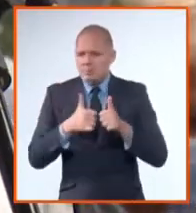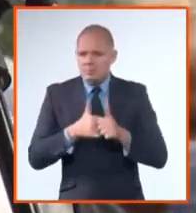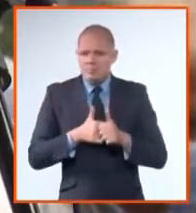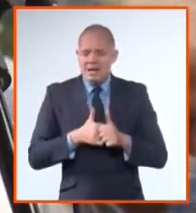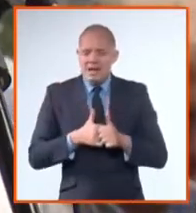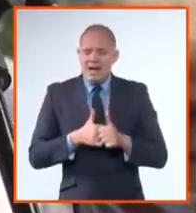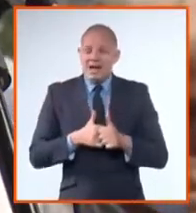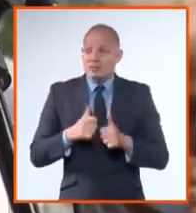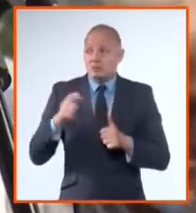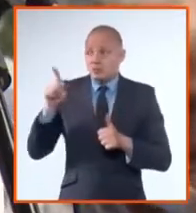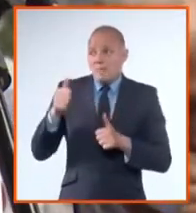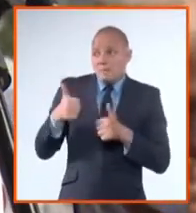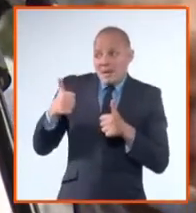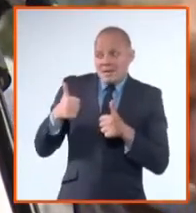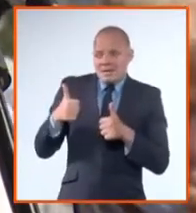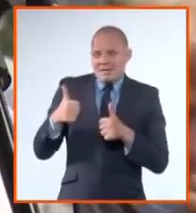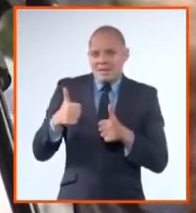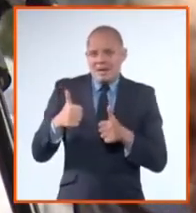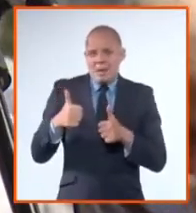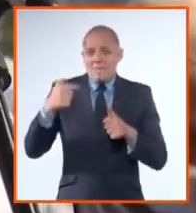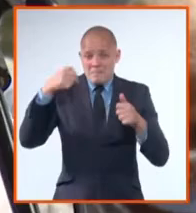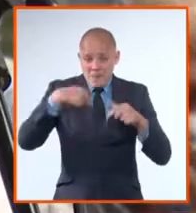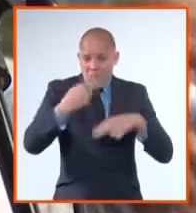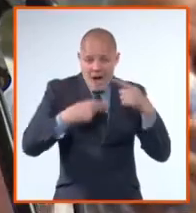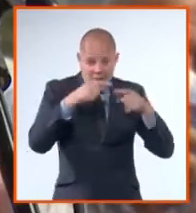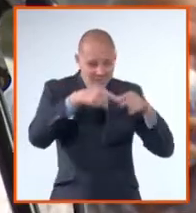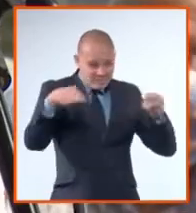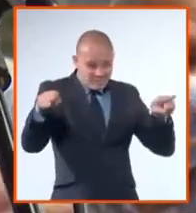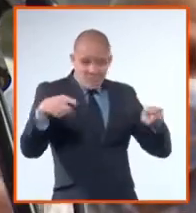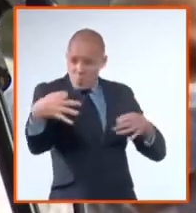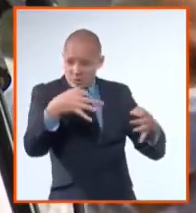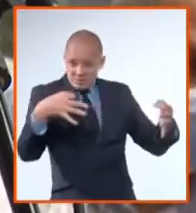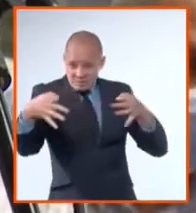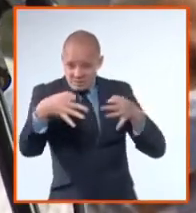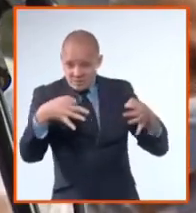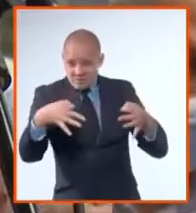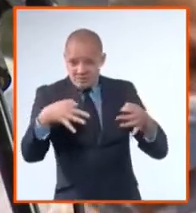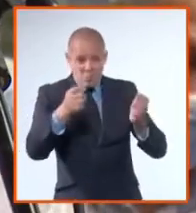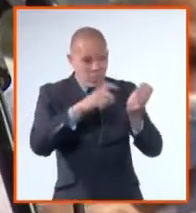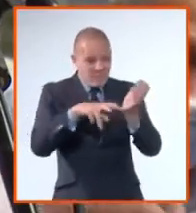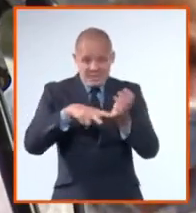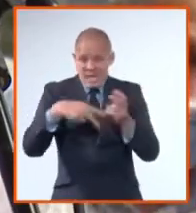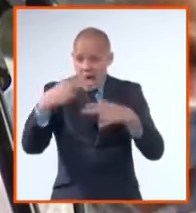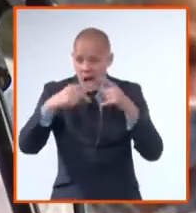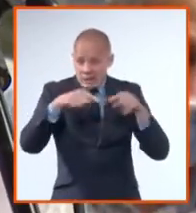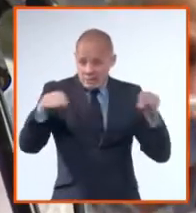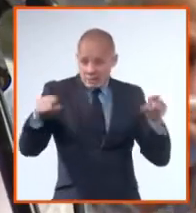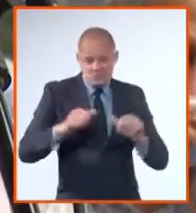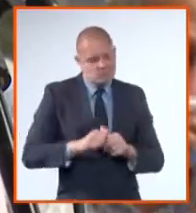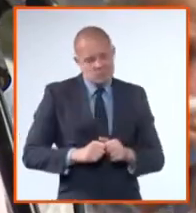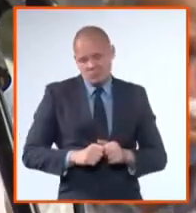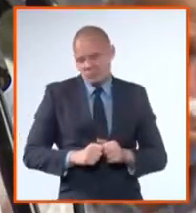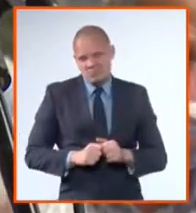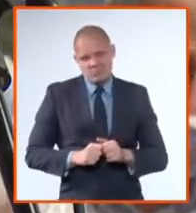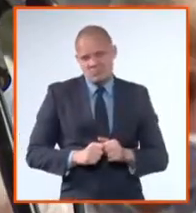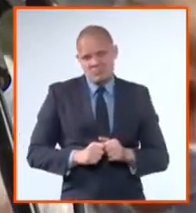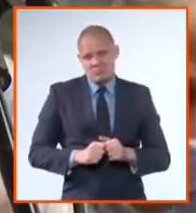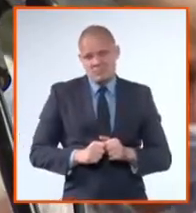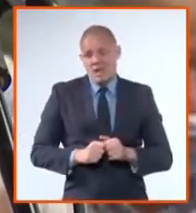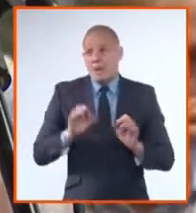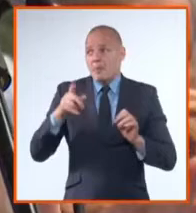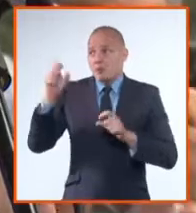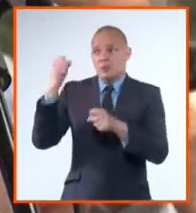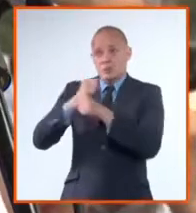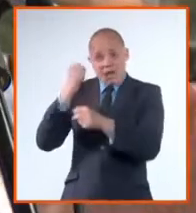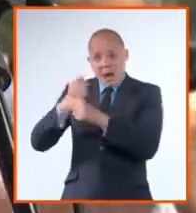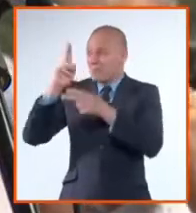logra incorporar como un pilar de la gestión de los gobiernos municipales y del sistema empresarial el tema de la ciencia y la innovación.